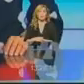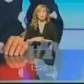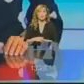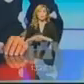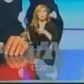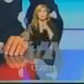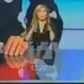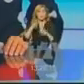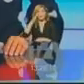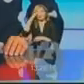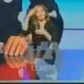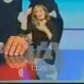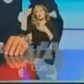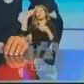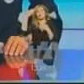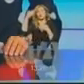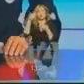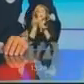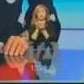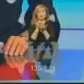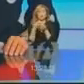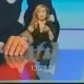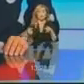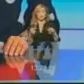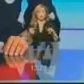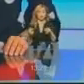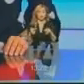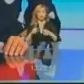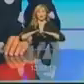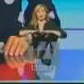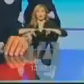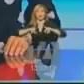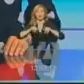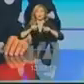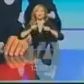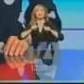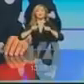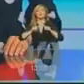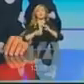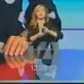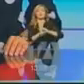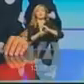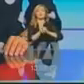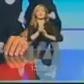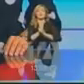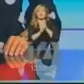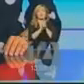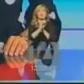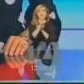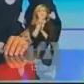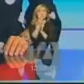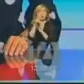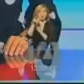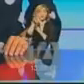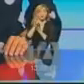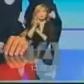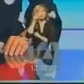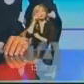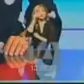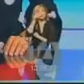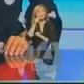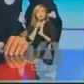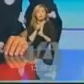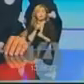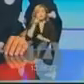El poder político y económico se enfrenta a la justicia en el caso Sobornos 2012-2016. La fiscal general Diana Salazar asegura estar lista